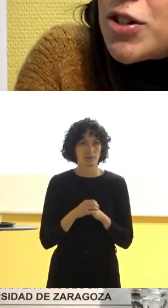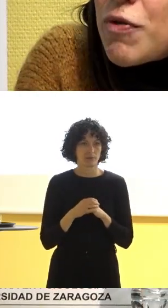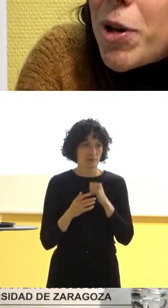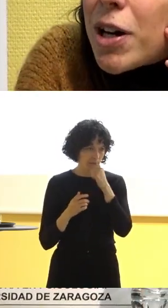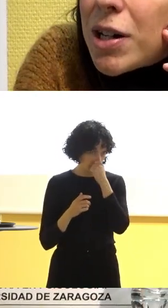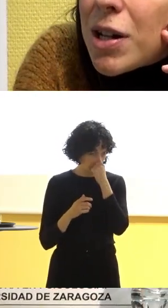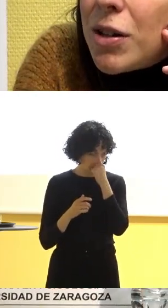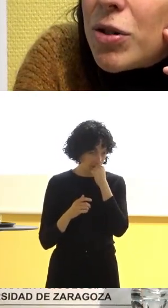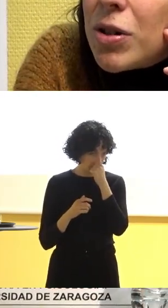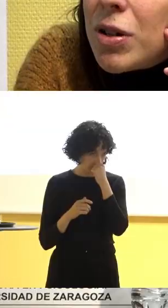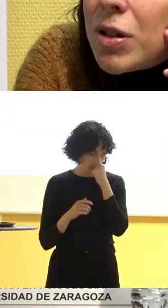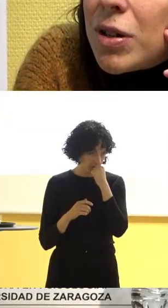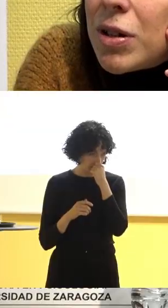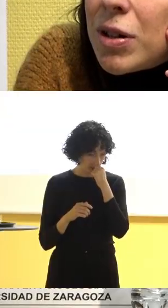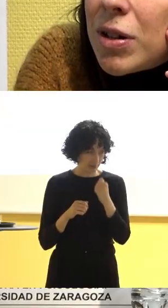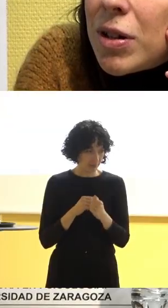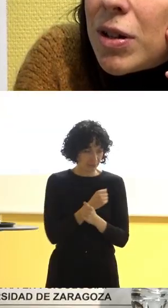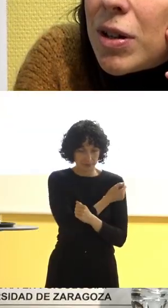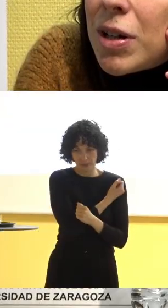¿Del registro de enfermedades raras, Altor?